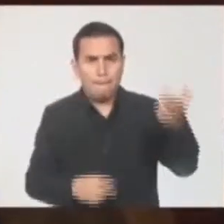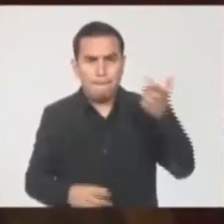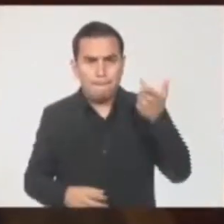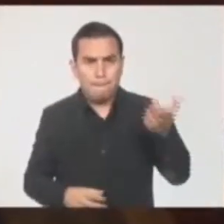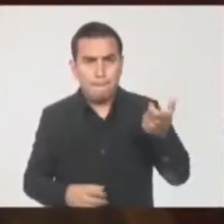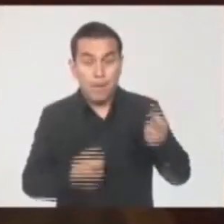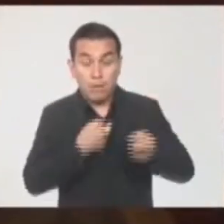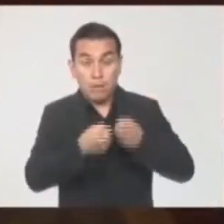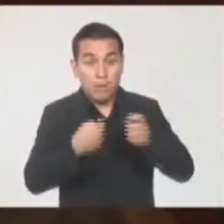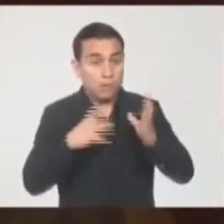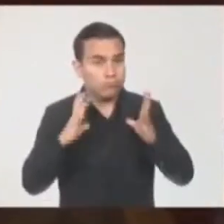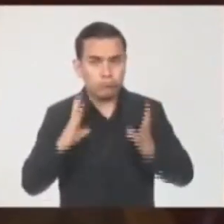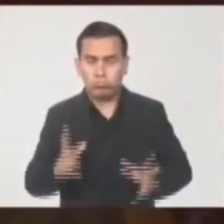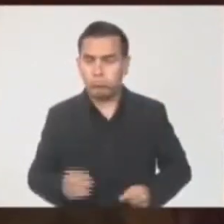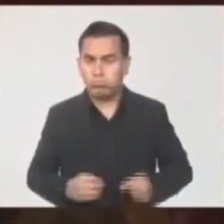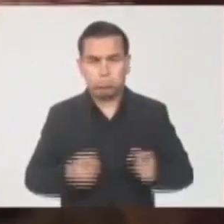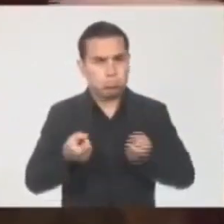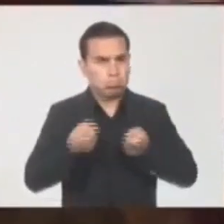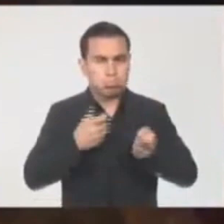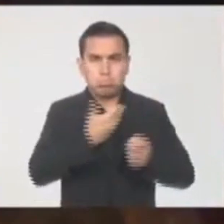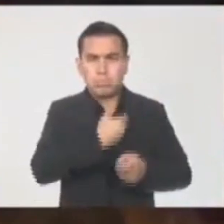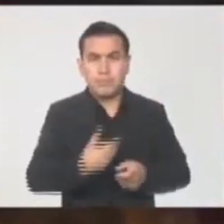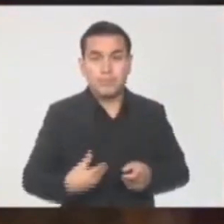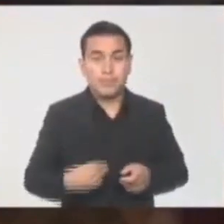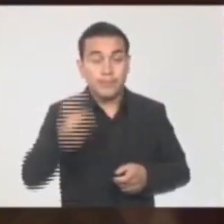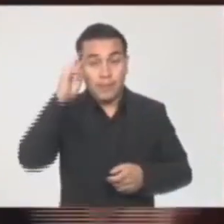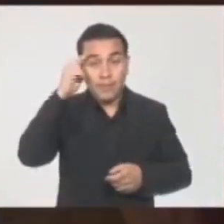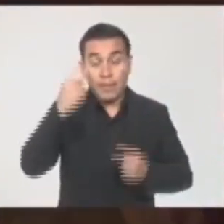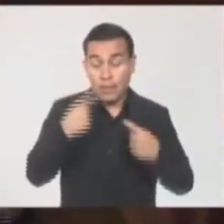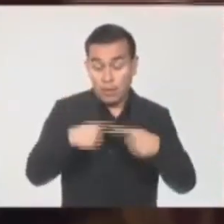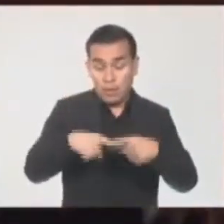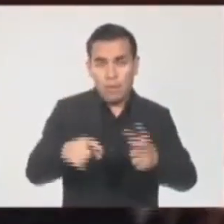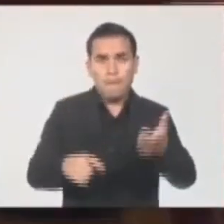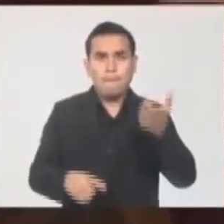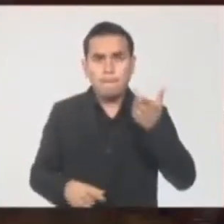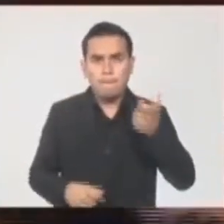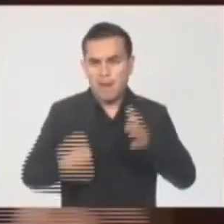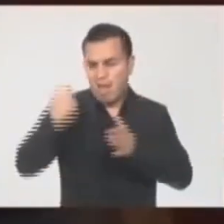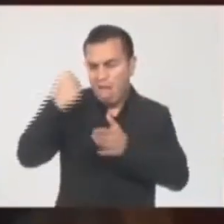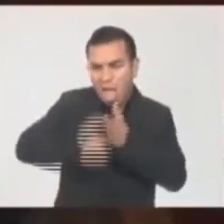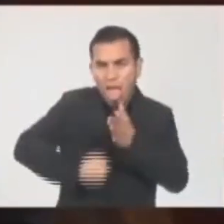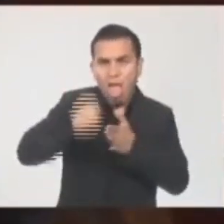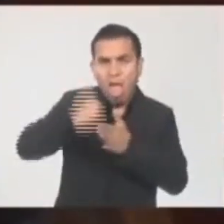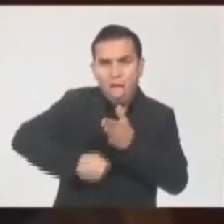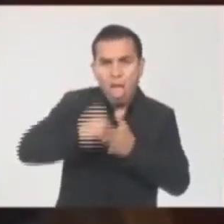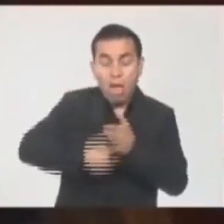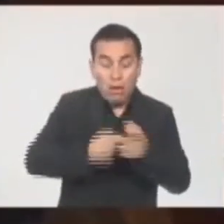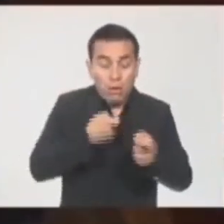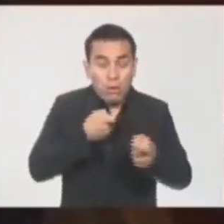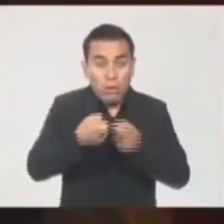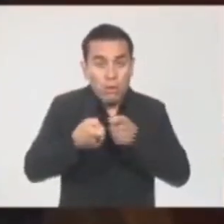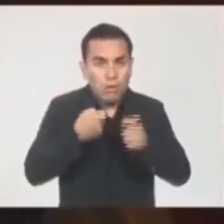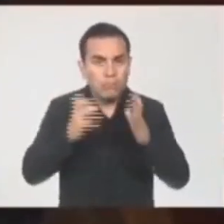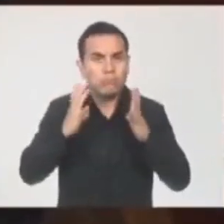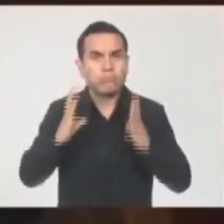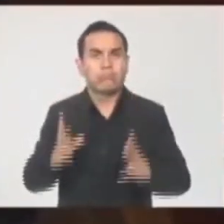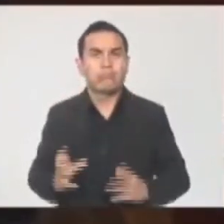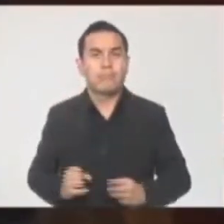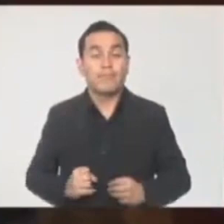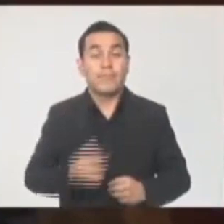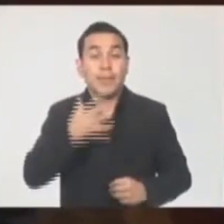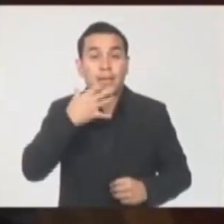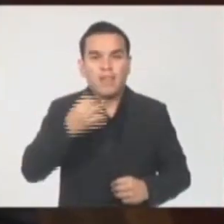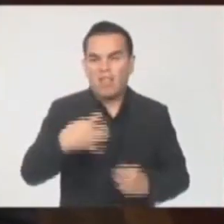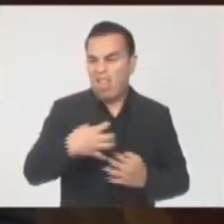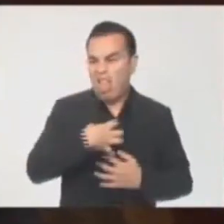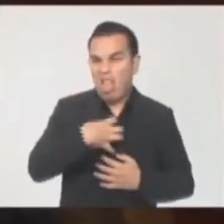presidente ni detrás del gobierno dando órdenes, siempre está ahí, luchando, peleando por controlar el Estado. Les